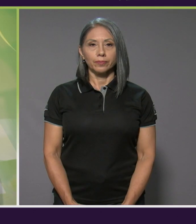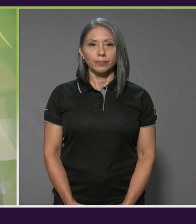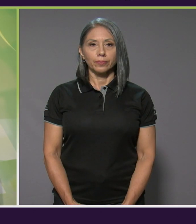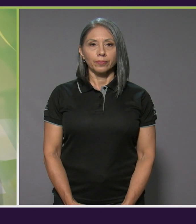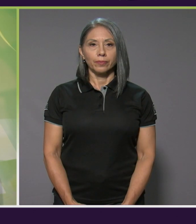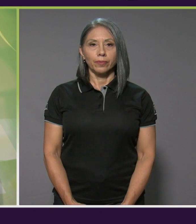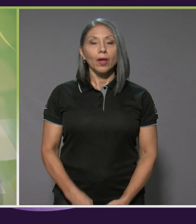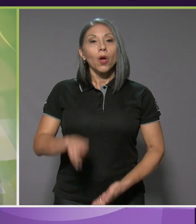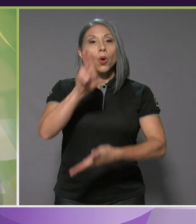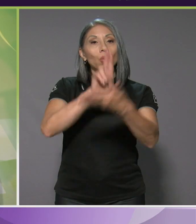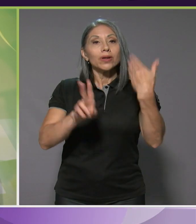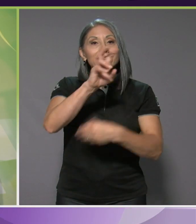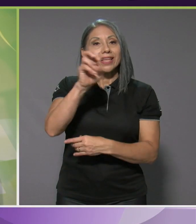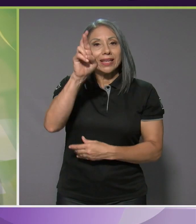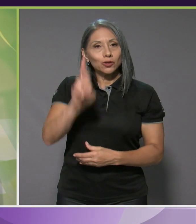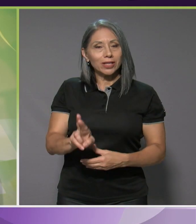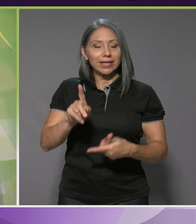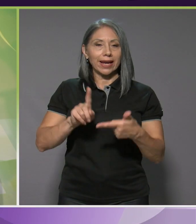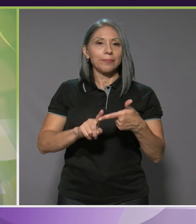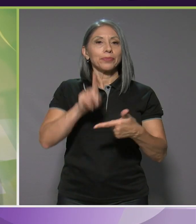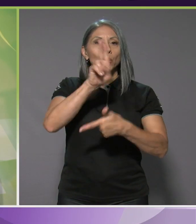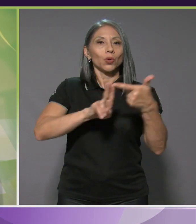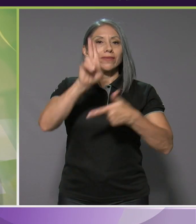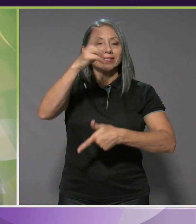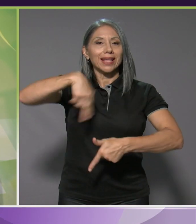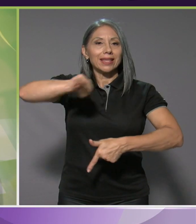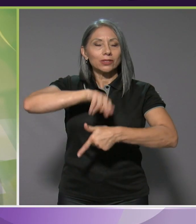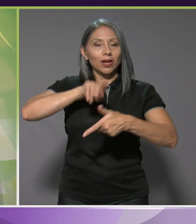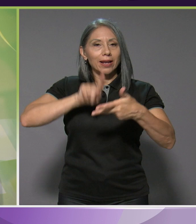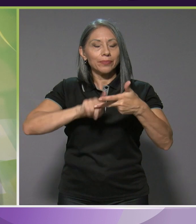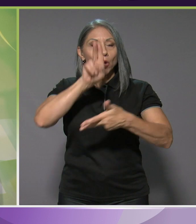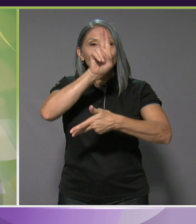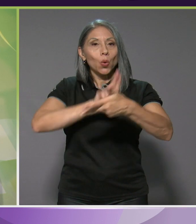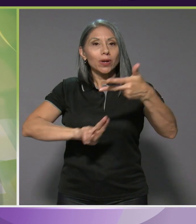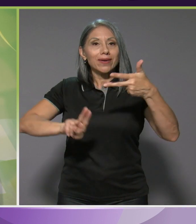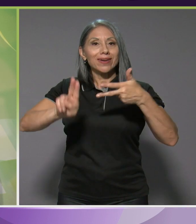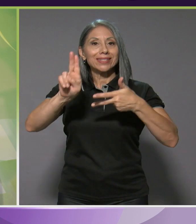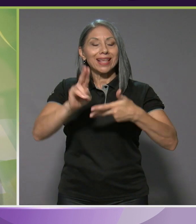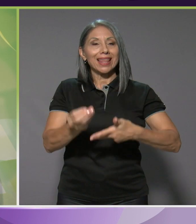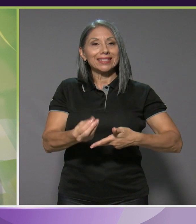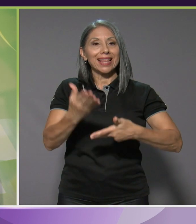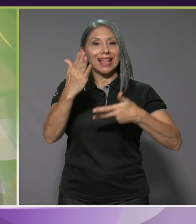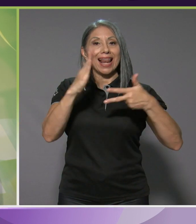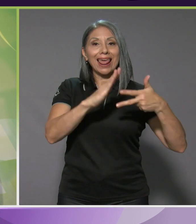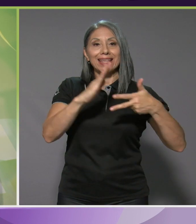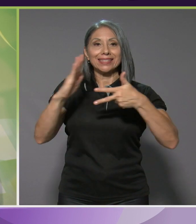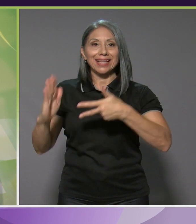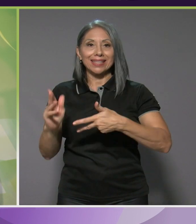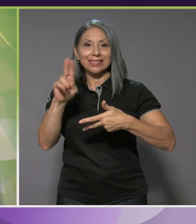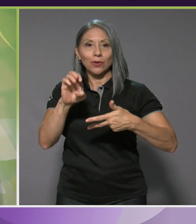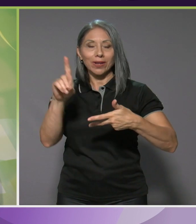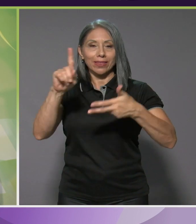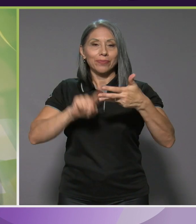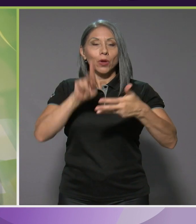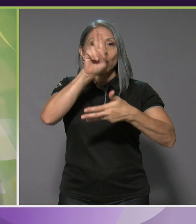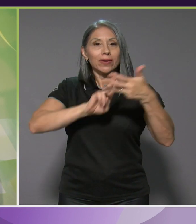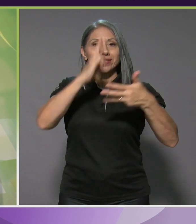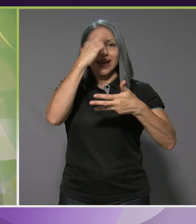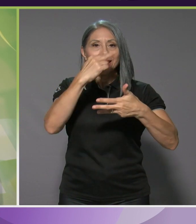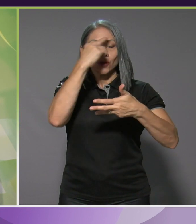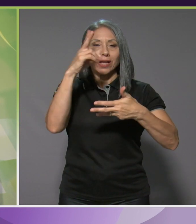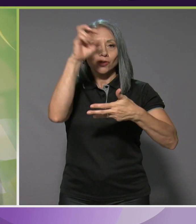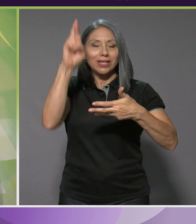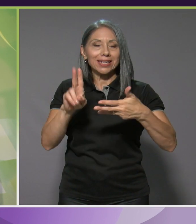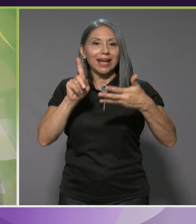la Universidad de Costa Rica, la Universidad Nacional, la Universidad Estatal a Distancia, la Universidad Católica de Costa Rica, la